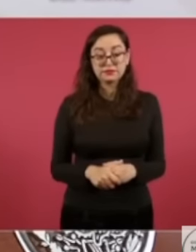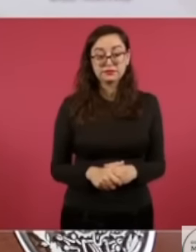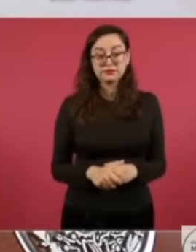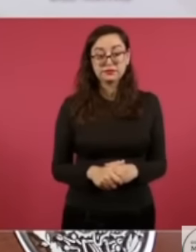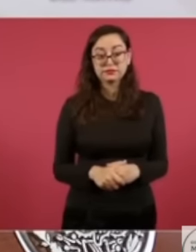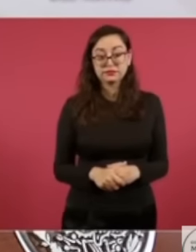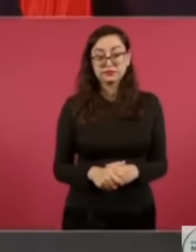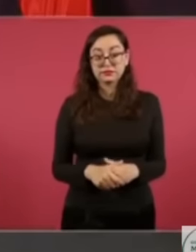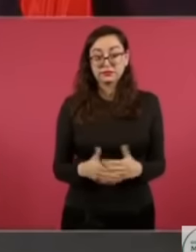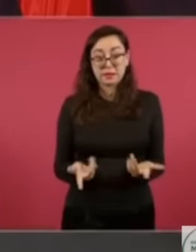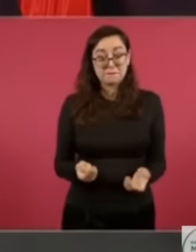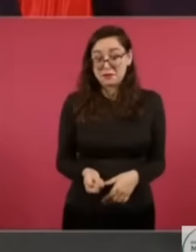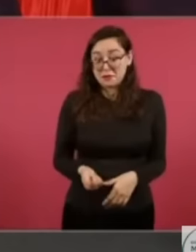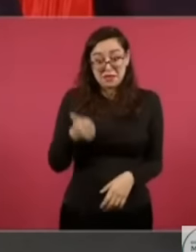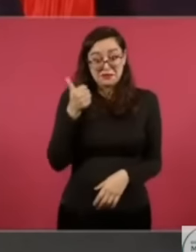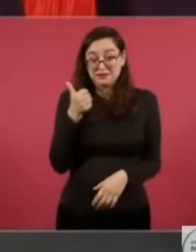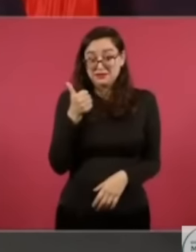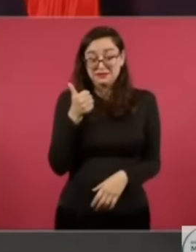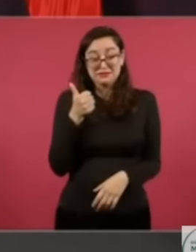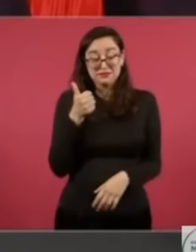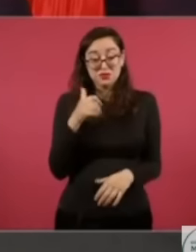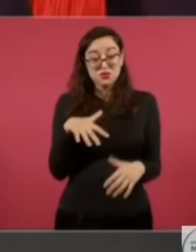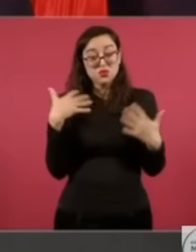Utilidades récord.